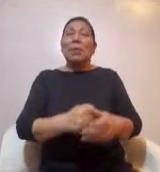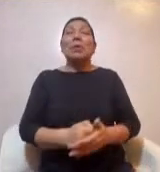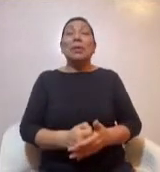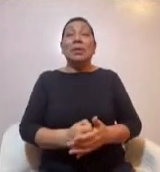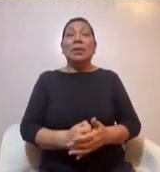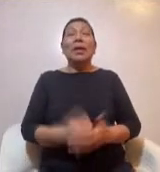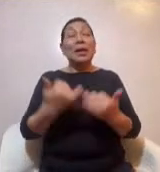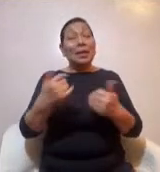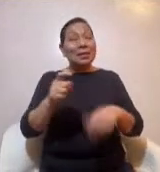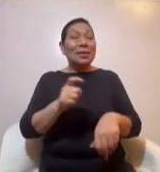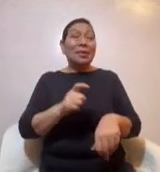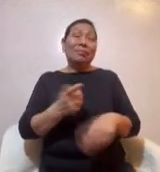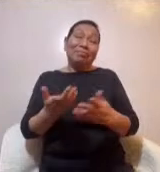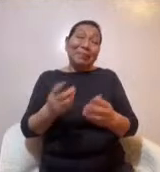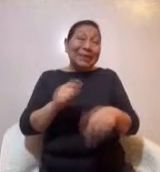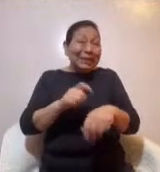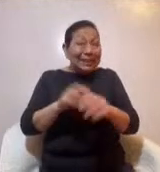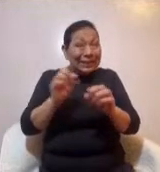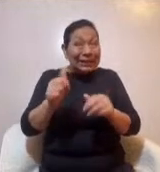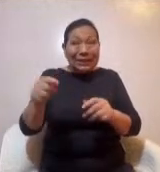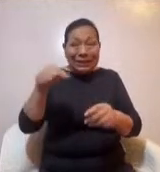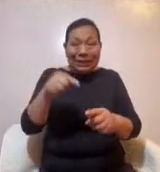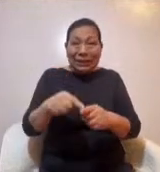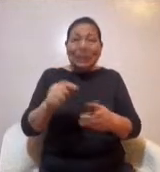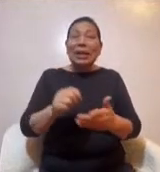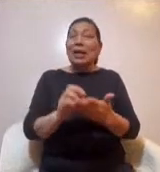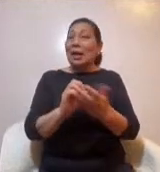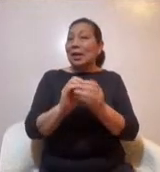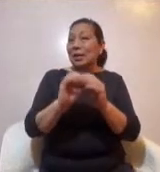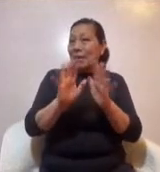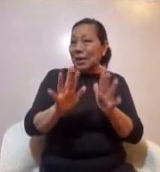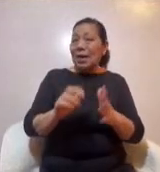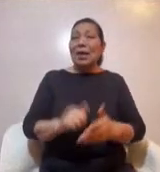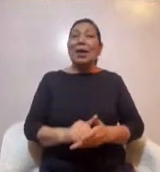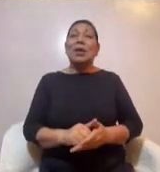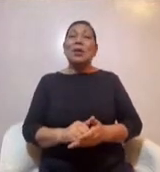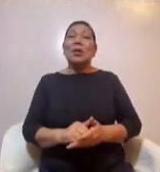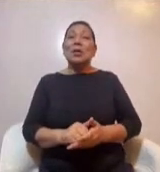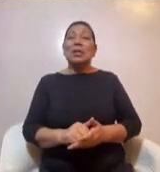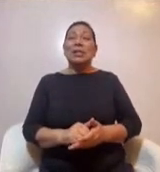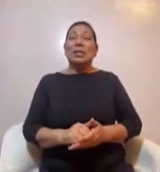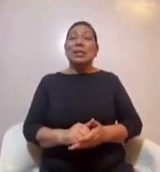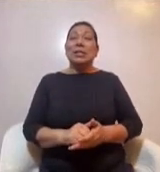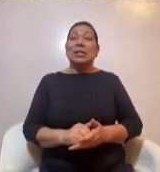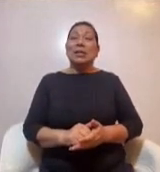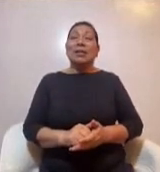la prostitución en ese momento, ¿no? Y además con un claro